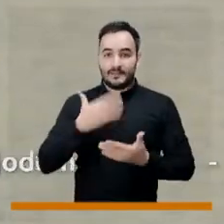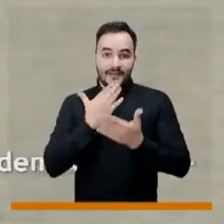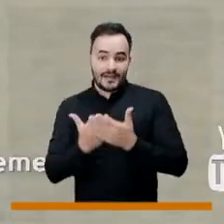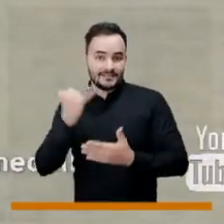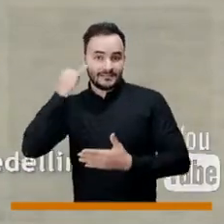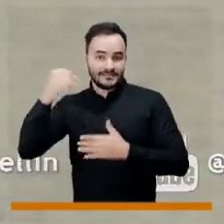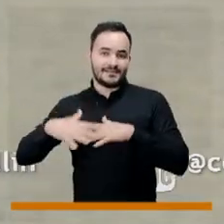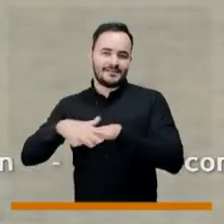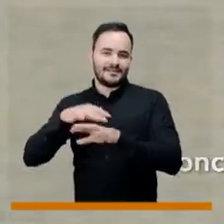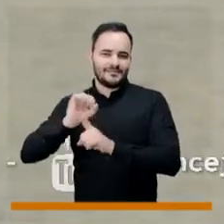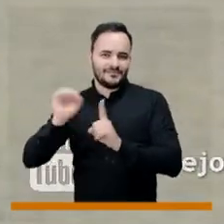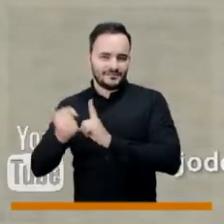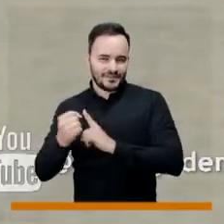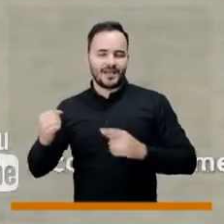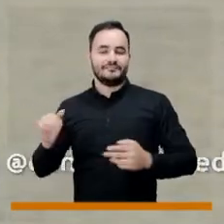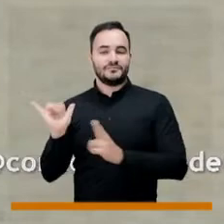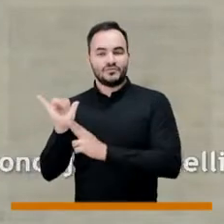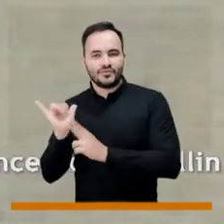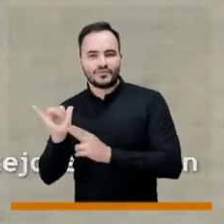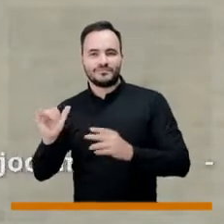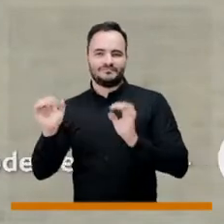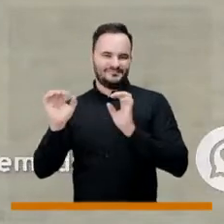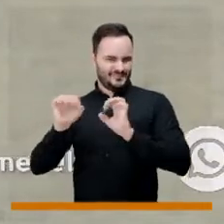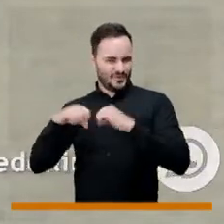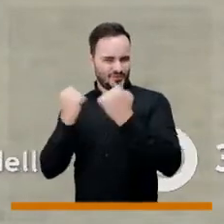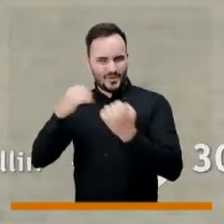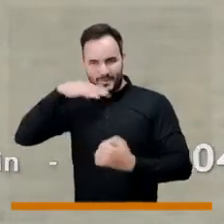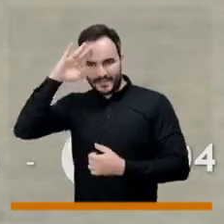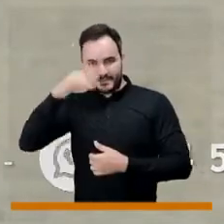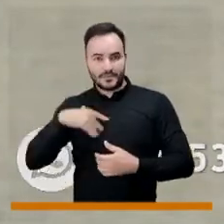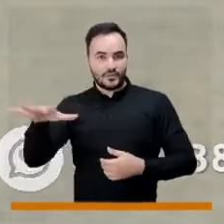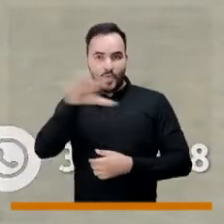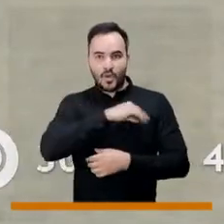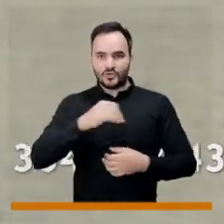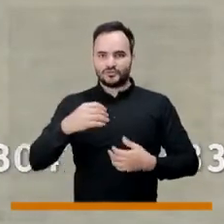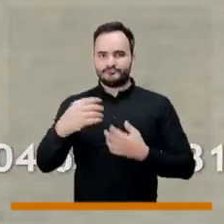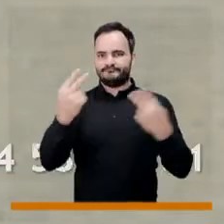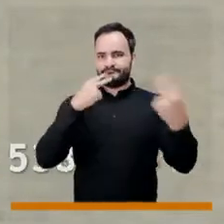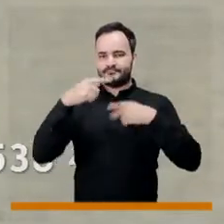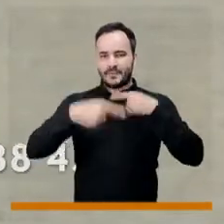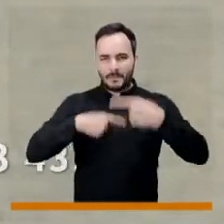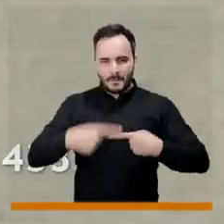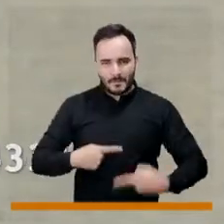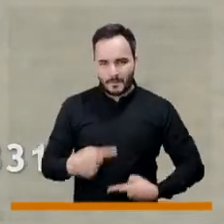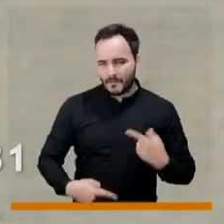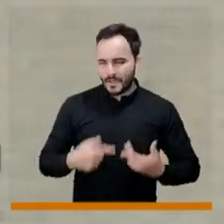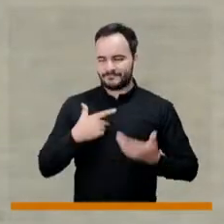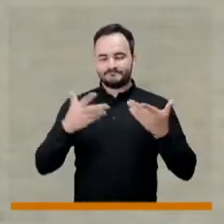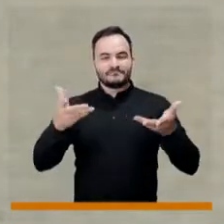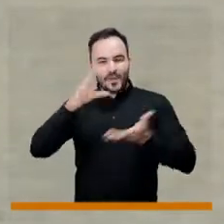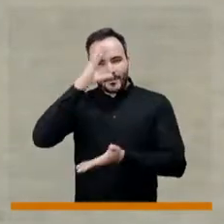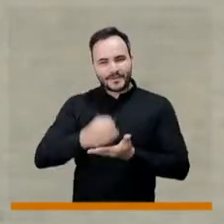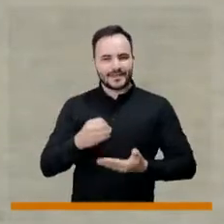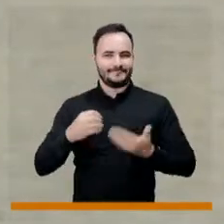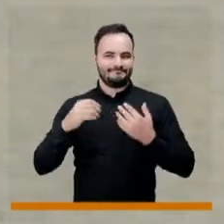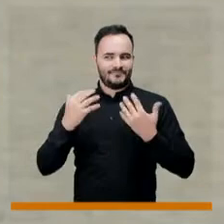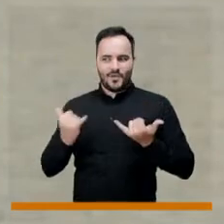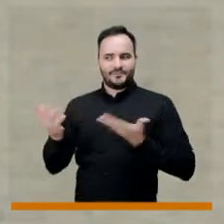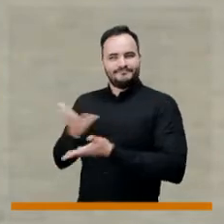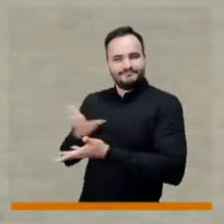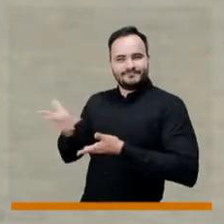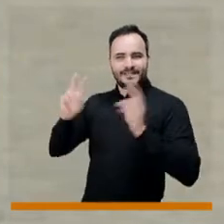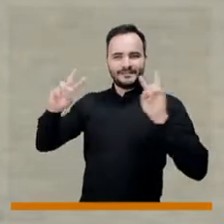consejo de medellín desde nuestro canal de youtube en la pregunta que nos plantea camilo camilo como siempre un saludo muy especial